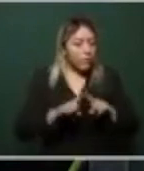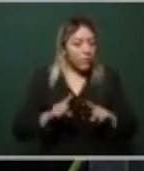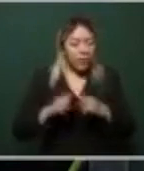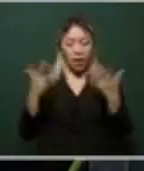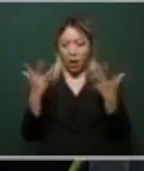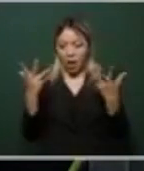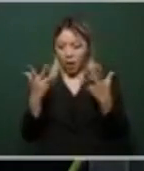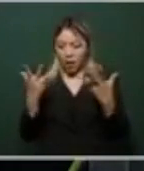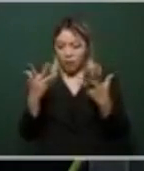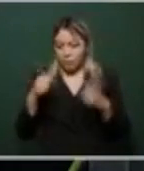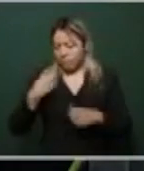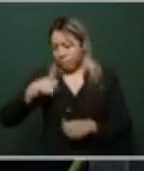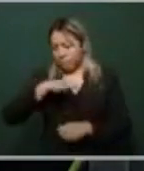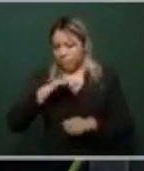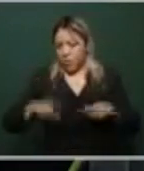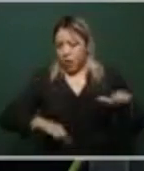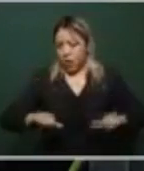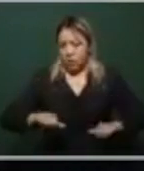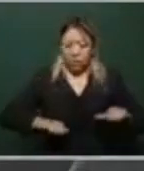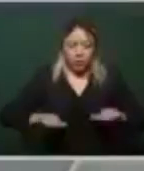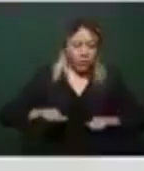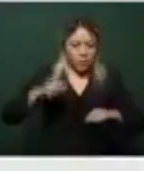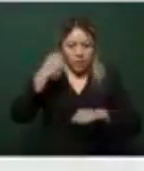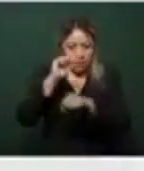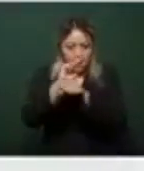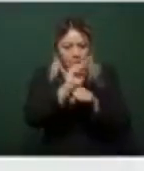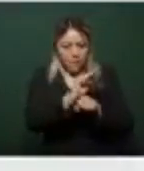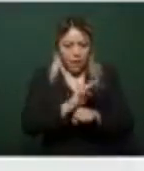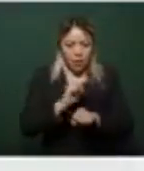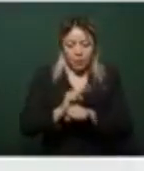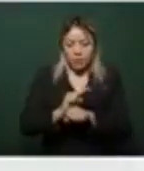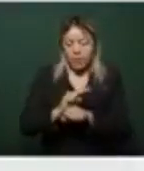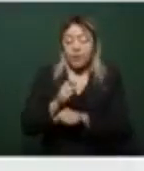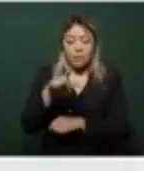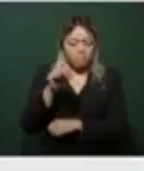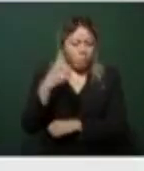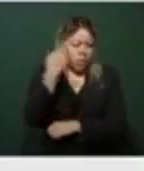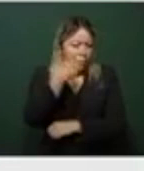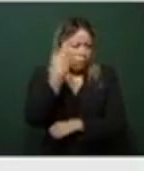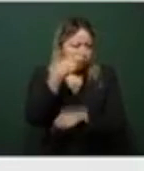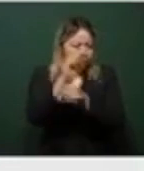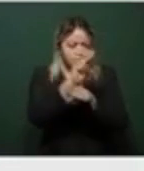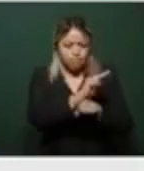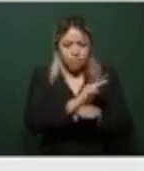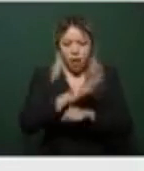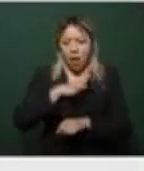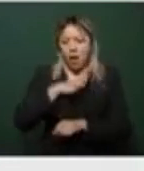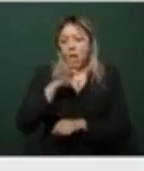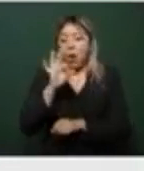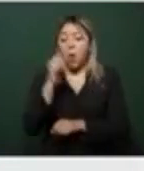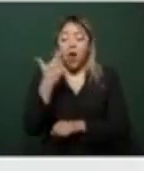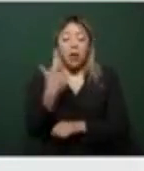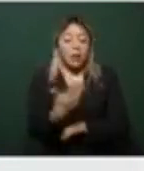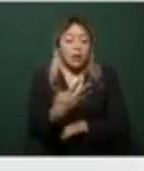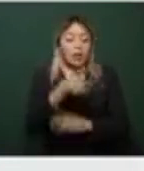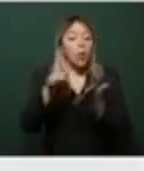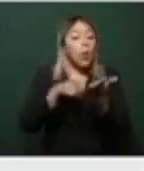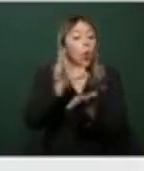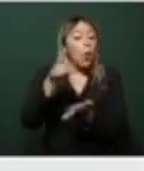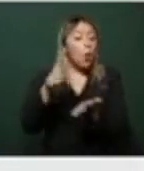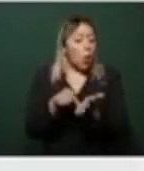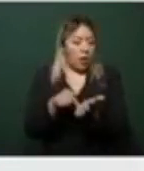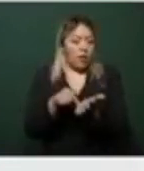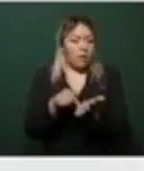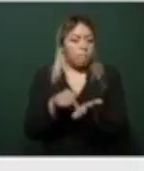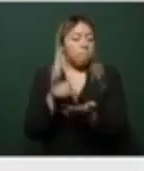realizan en el ámbito de la seguridad de ductos, los patrullajes, a 45 poblaciones que están